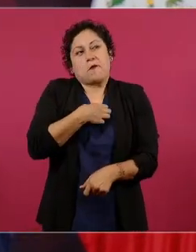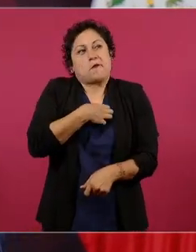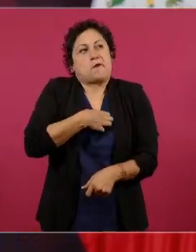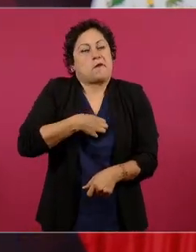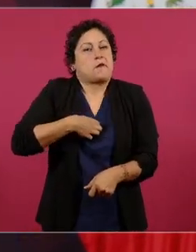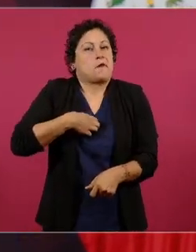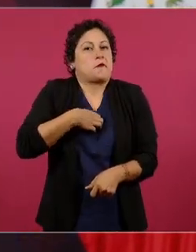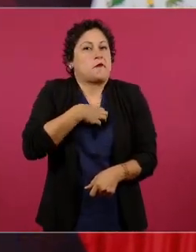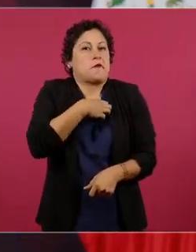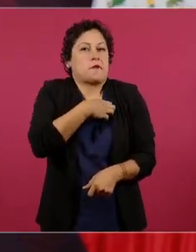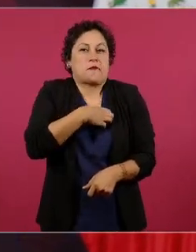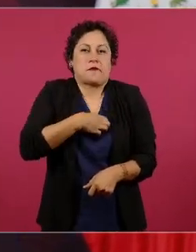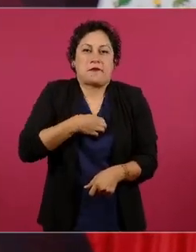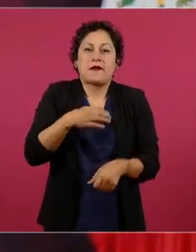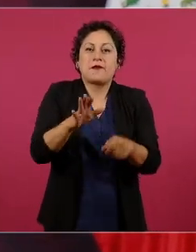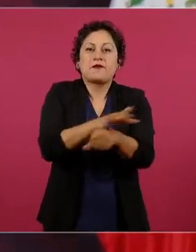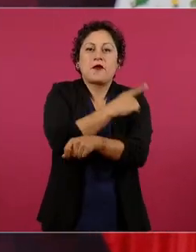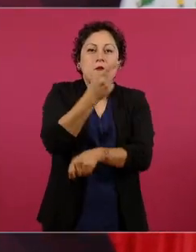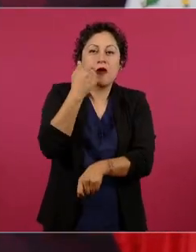les haya dicho,